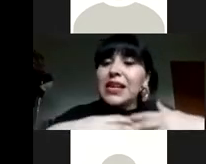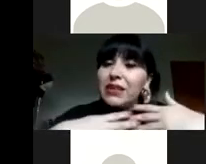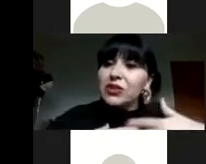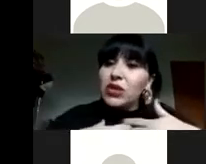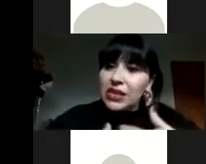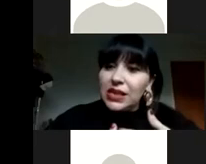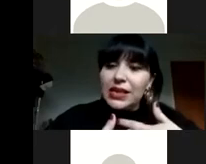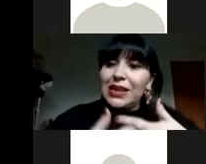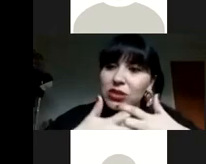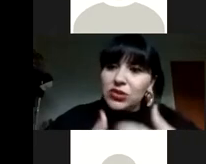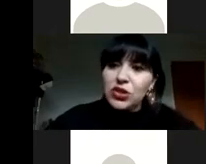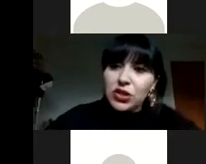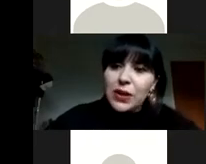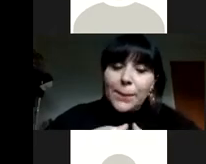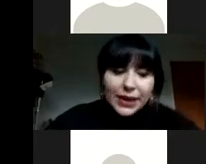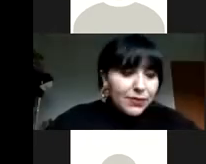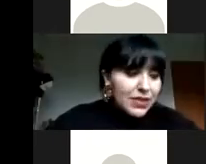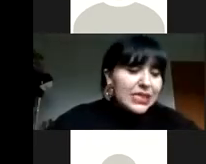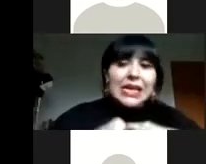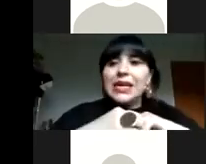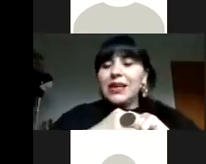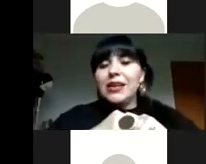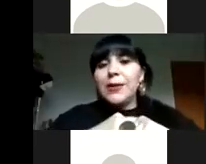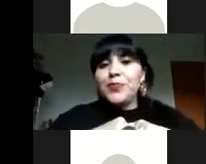tan relevante hoy día, y la contención para mis